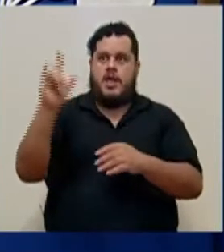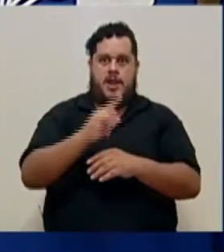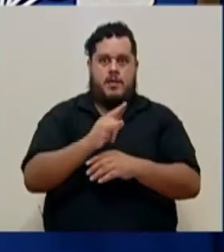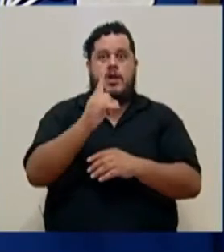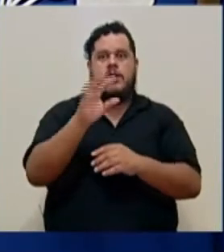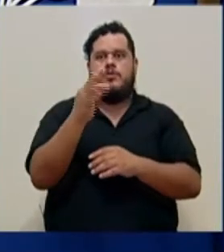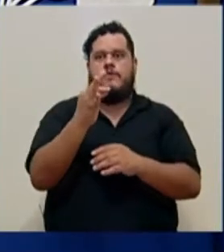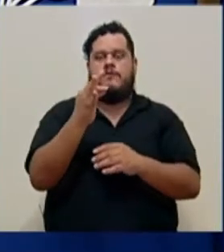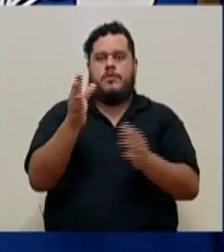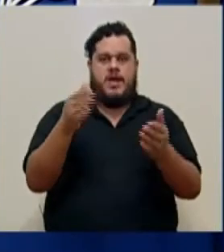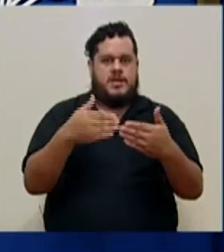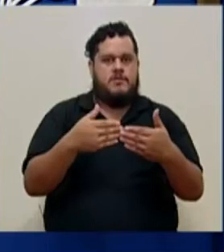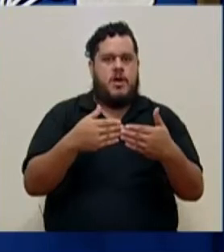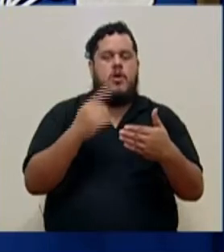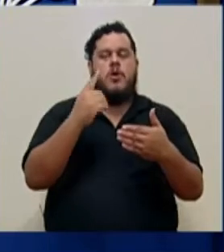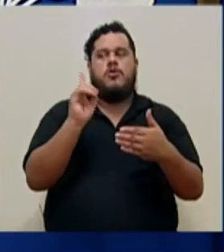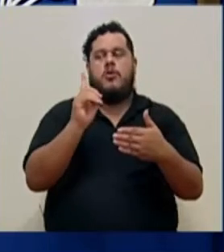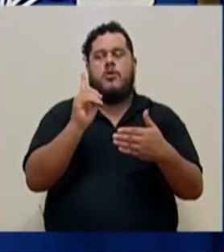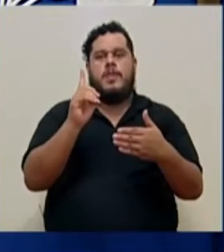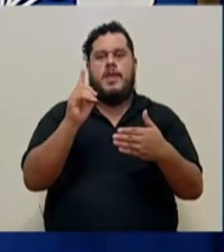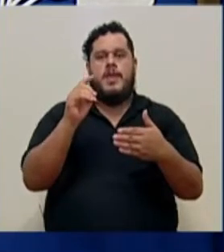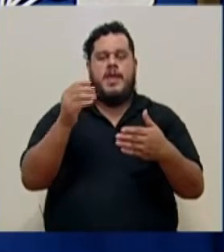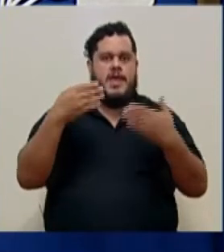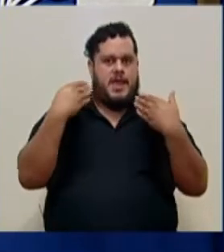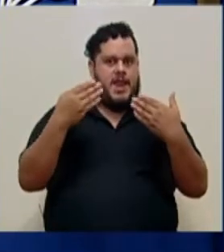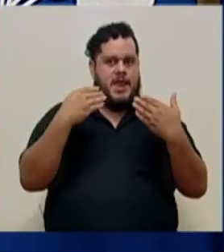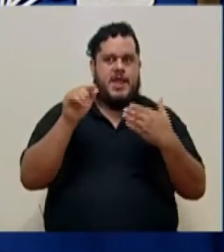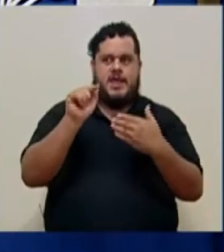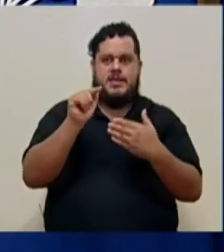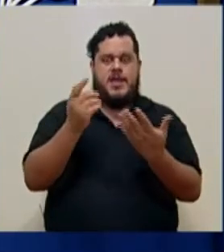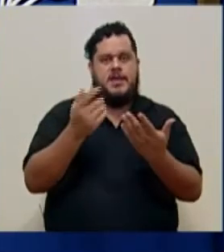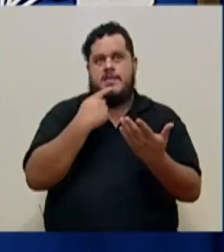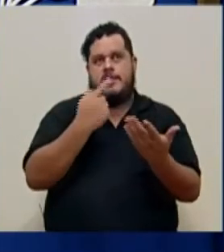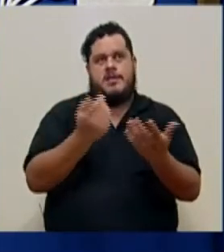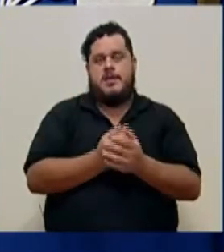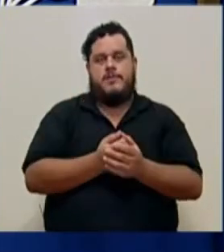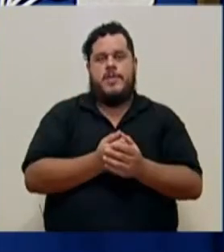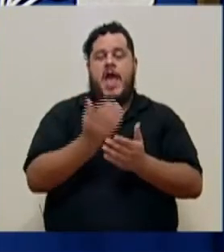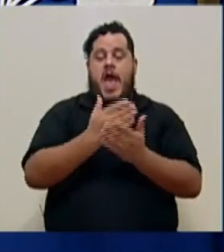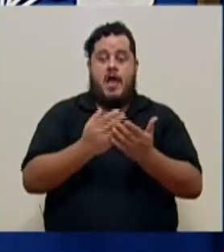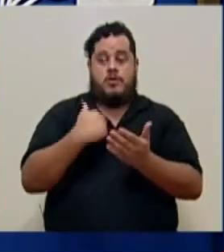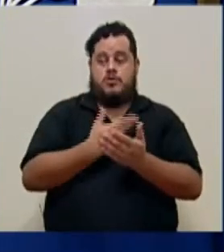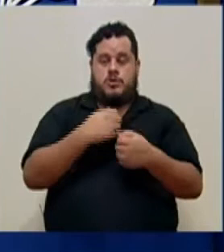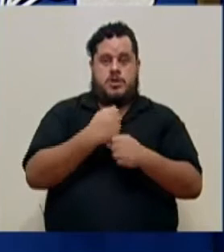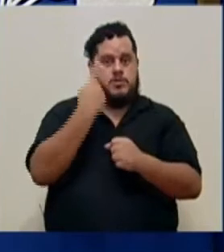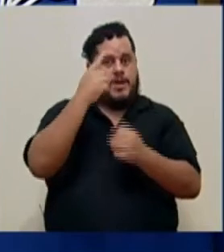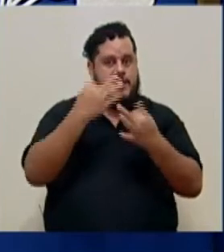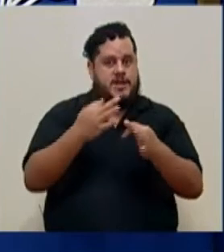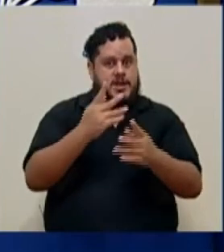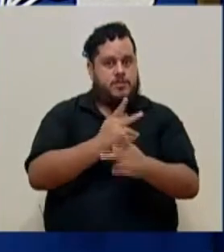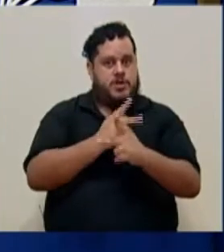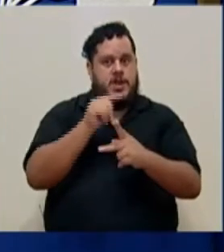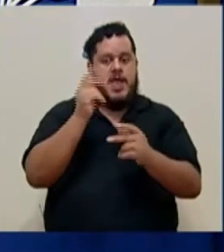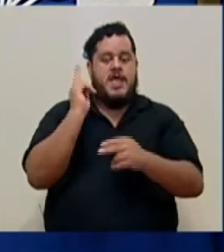medio cerrado, que es un medio en donde el aire, ¿verdad?, está ahí, de decir, por lo menos hay algo que hicimos para tratar de proteger y que en ese